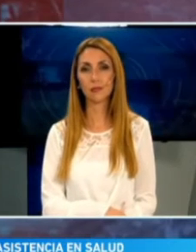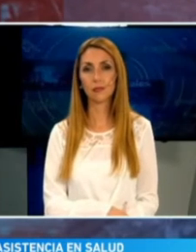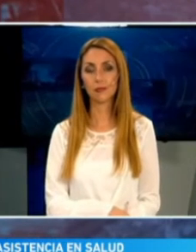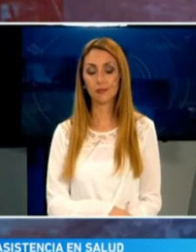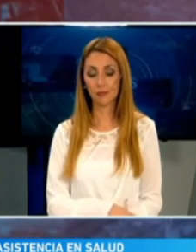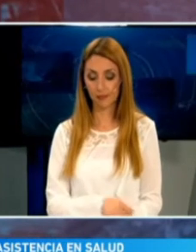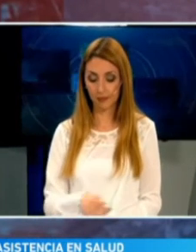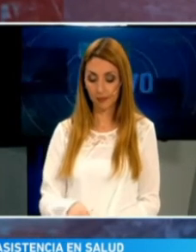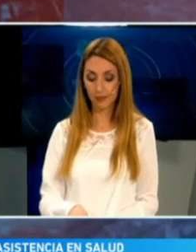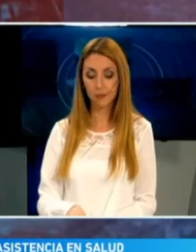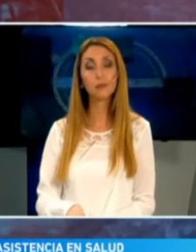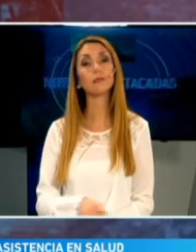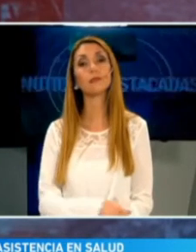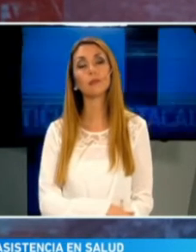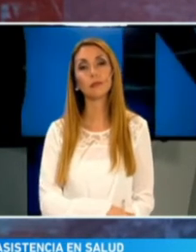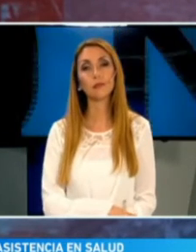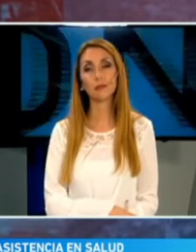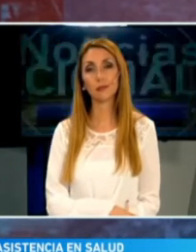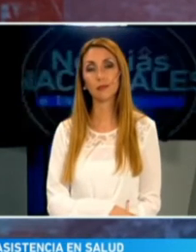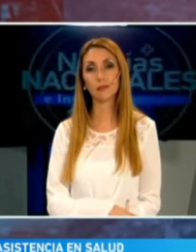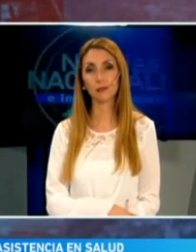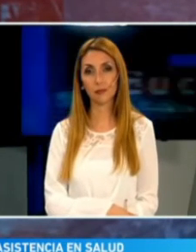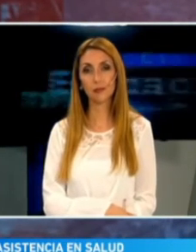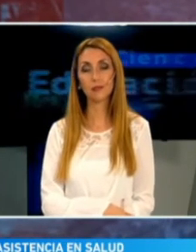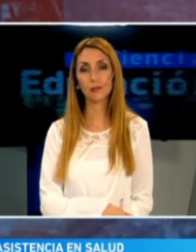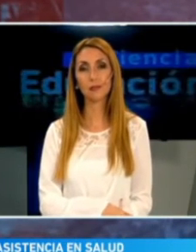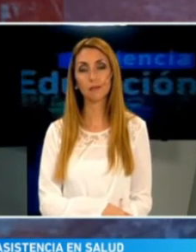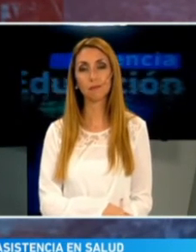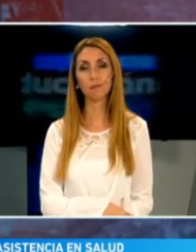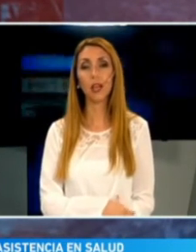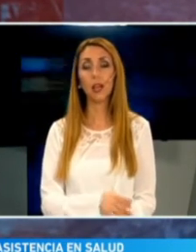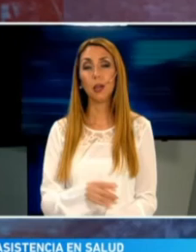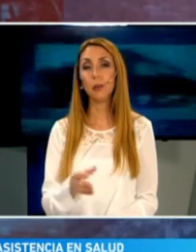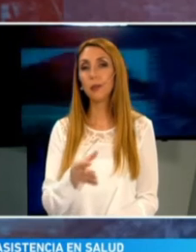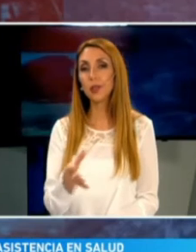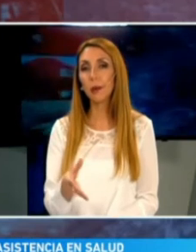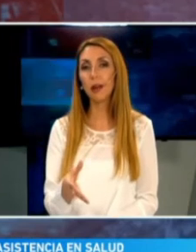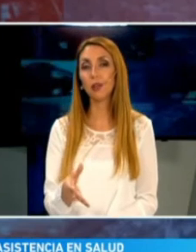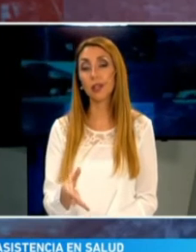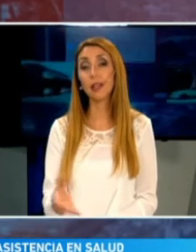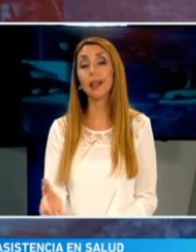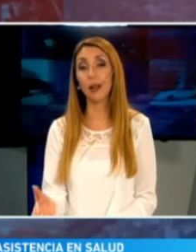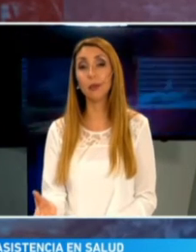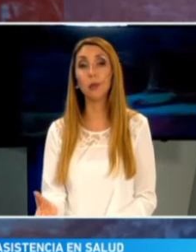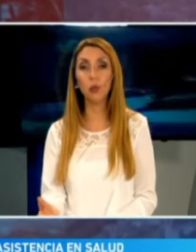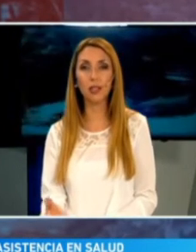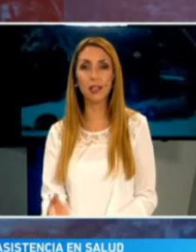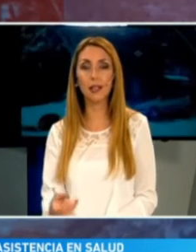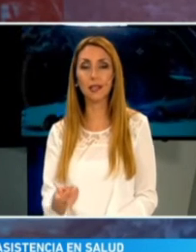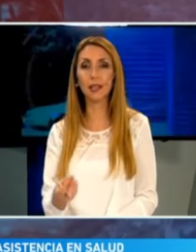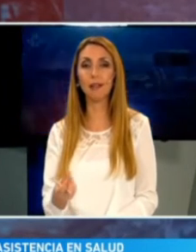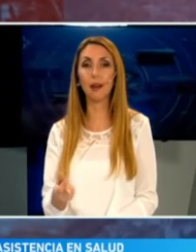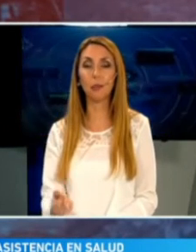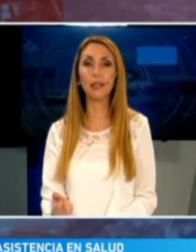manera, obviamente con todas las dificultades que el caso prevé y pone, ¿no? Pablo, mencionaba algo recién que realmente es